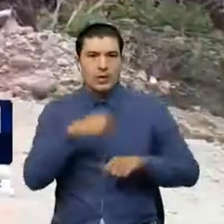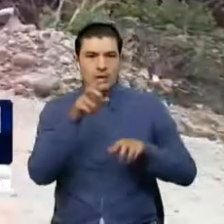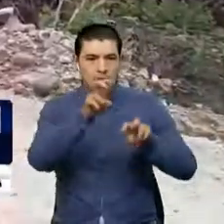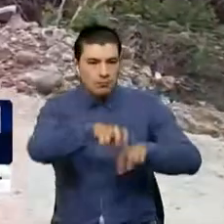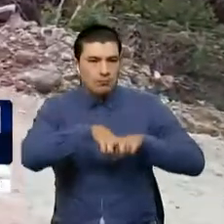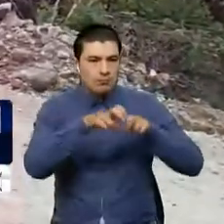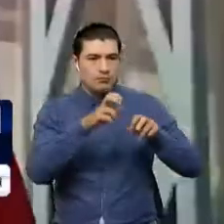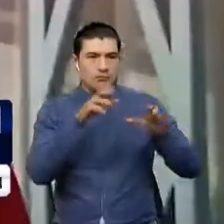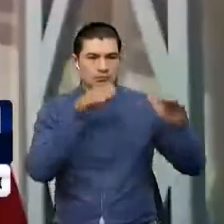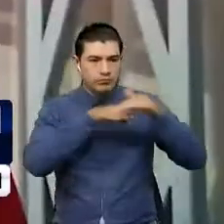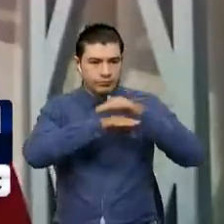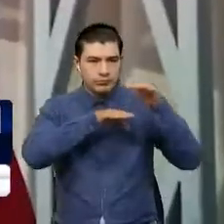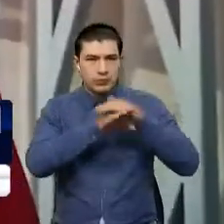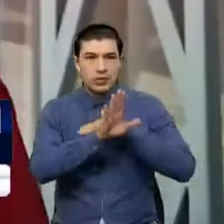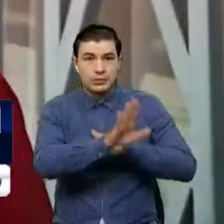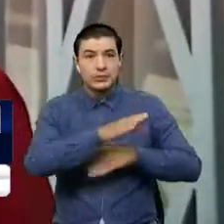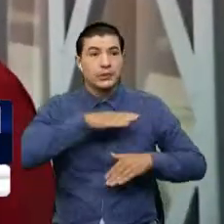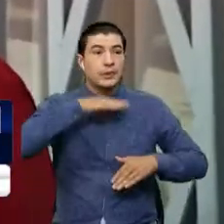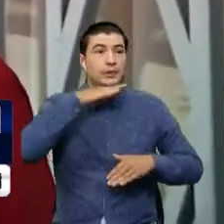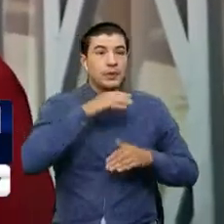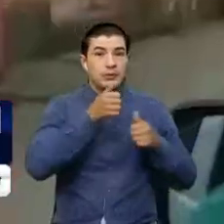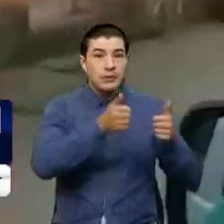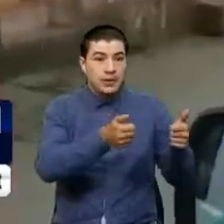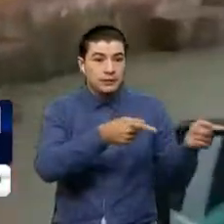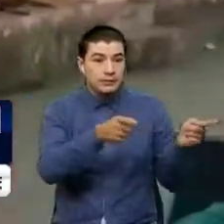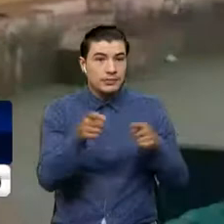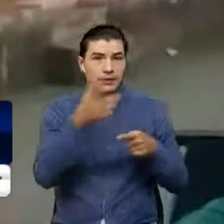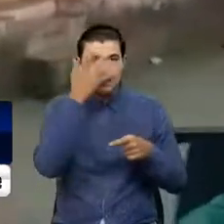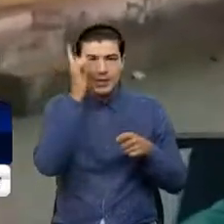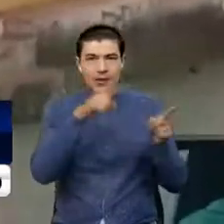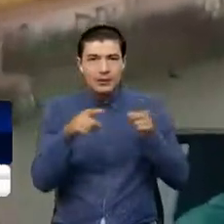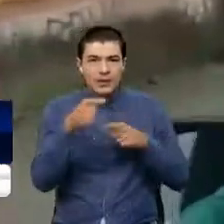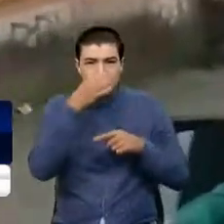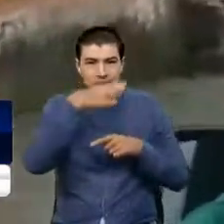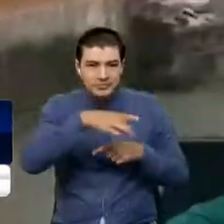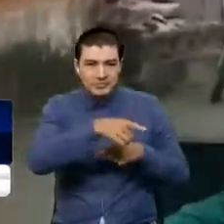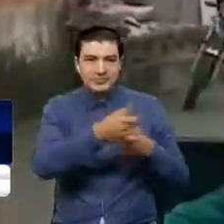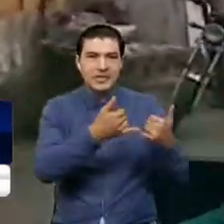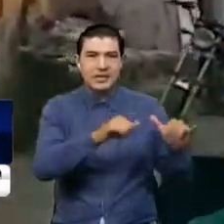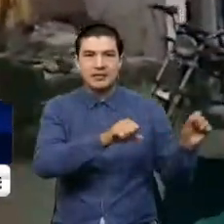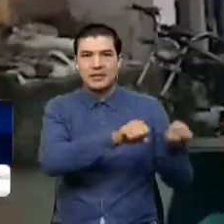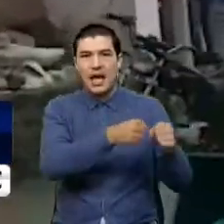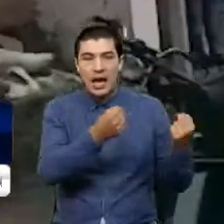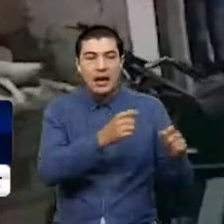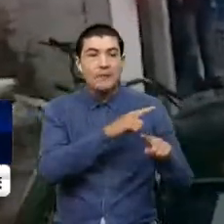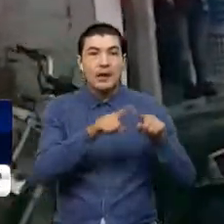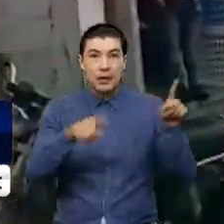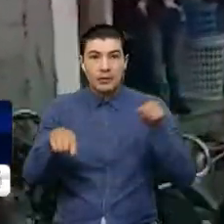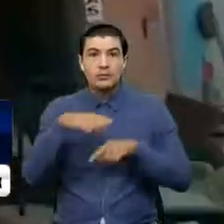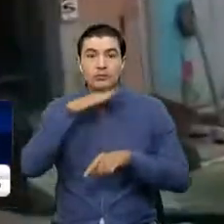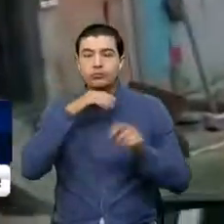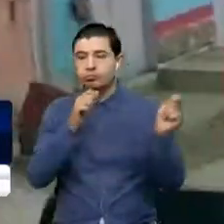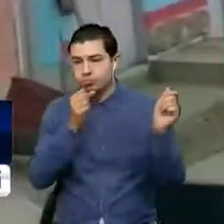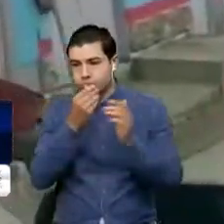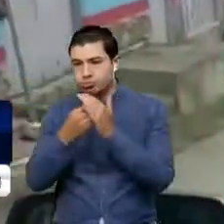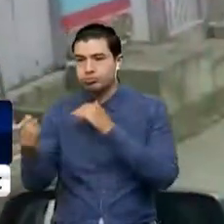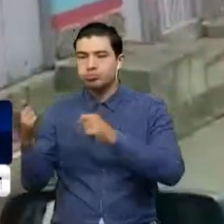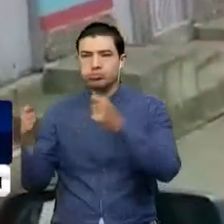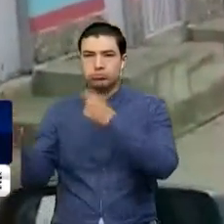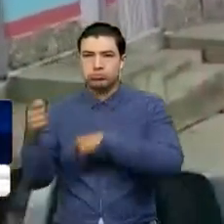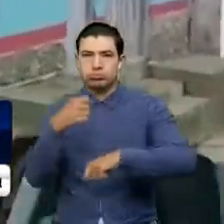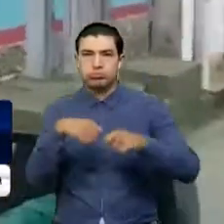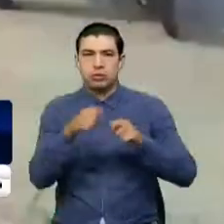las que les hayan quedado en buen estado pese al levantamiento del paro armado las confrontaciones continúan y con ellas la crisis